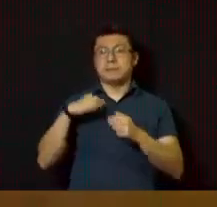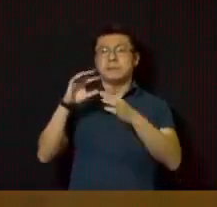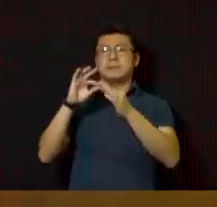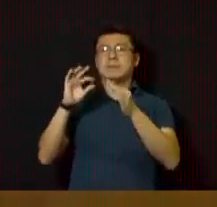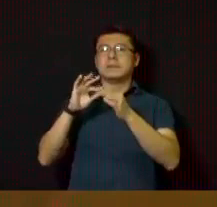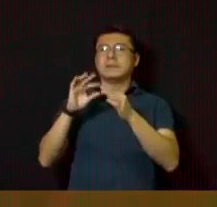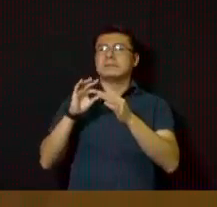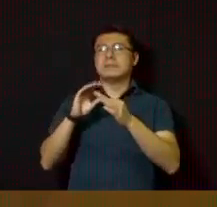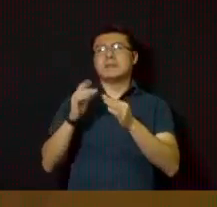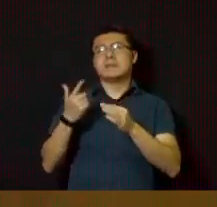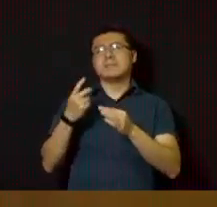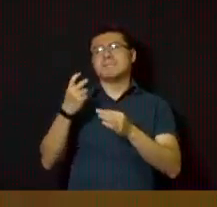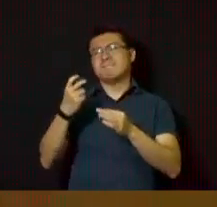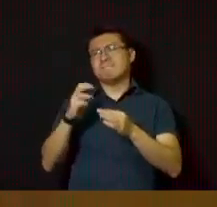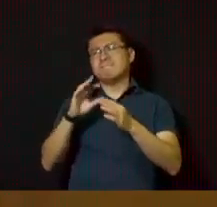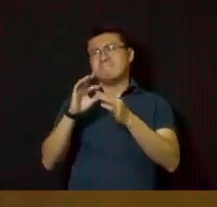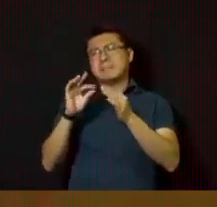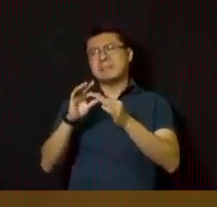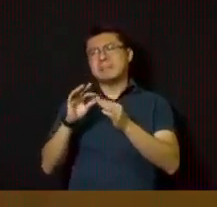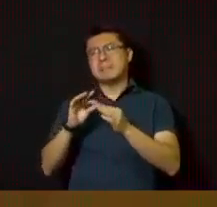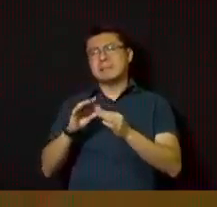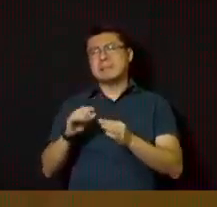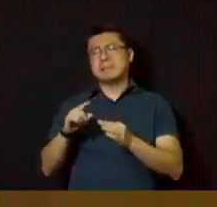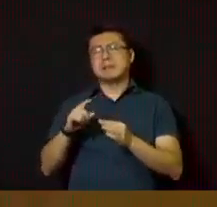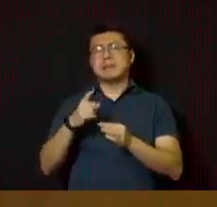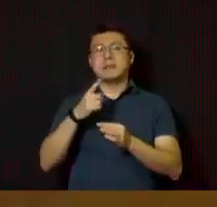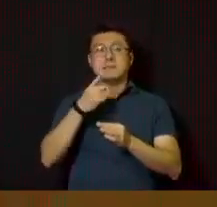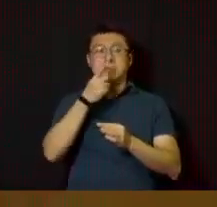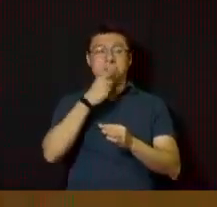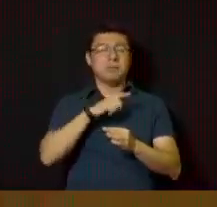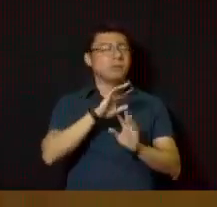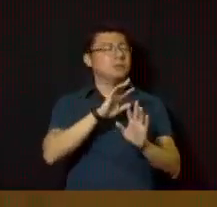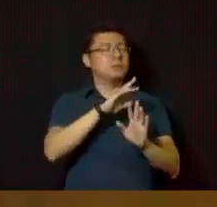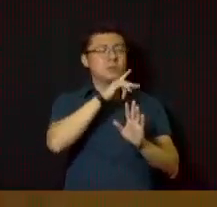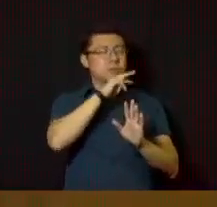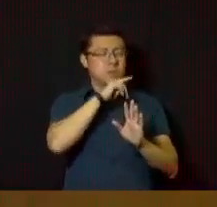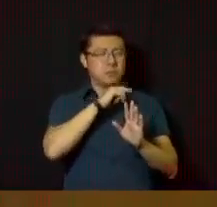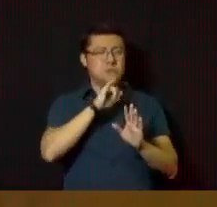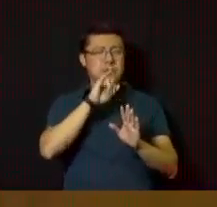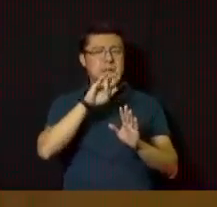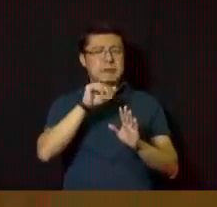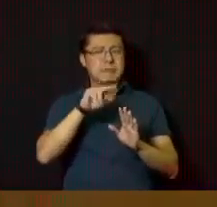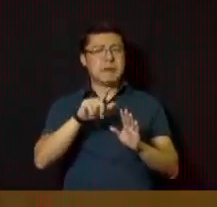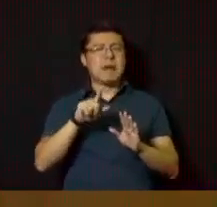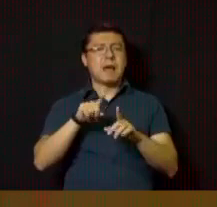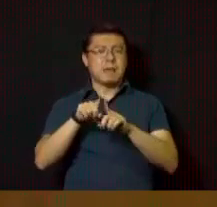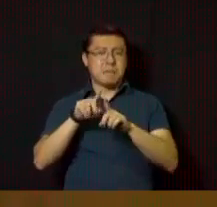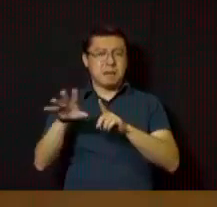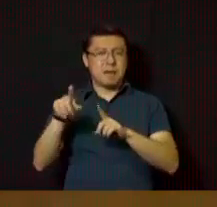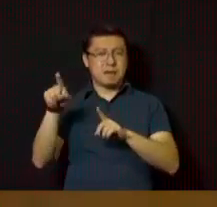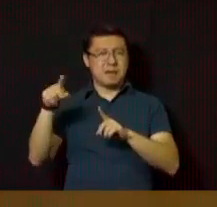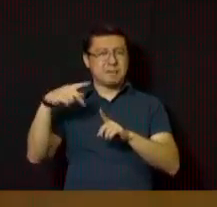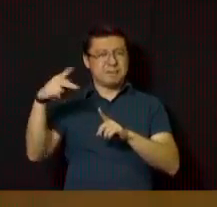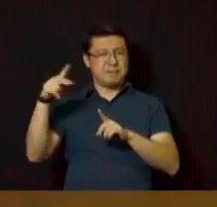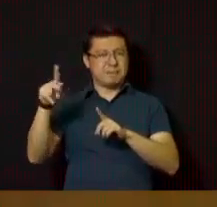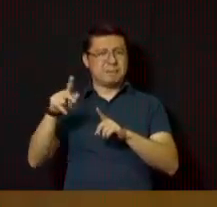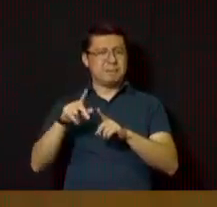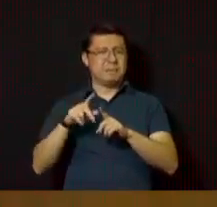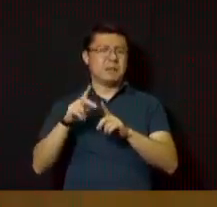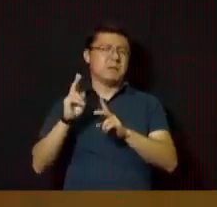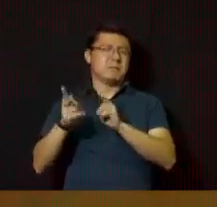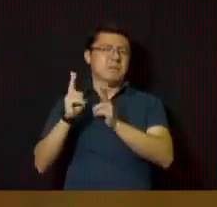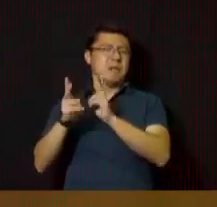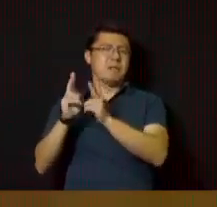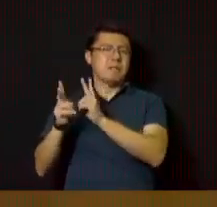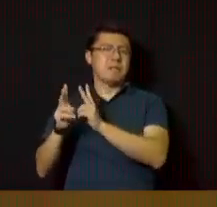estaba pasando. Me dijo: déjame hablar con Irma, y fue a hablar con su hermana. Y cuando salió